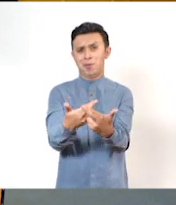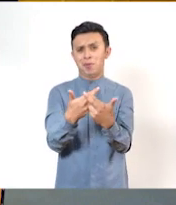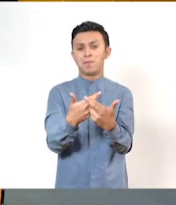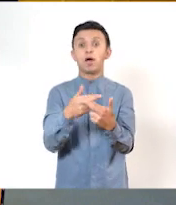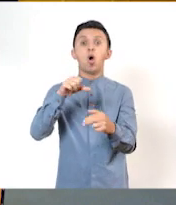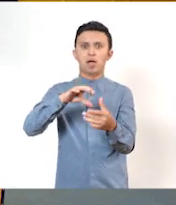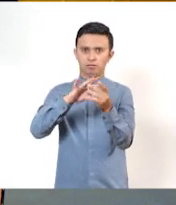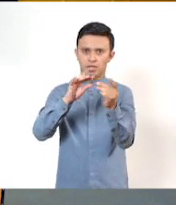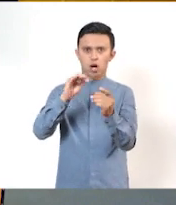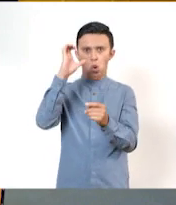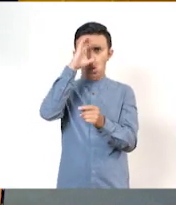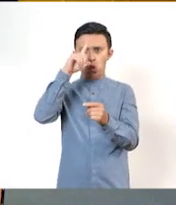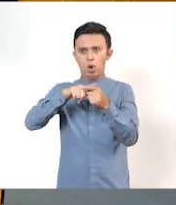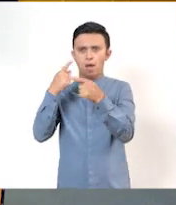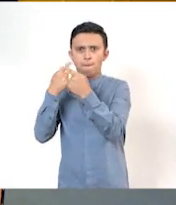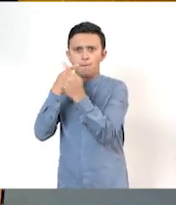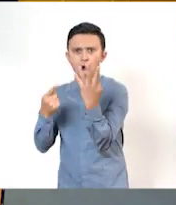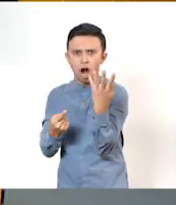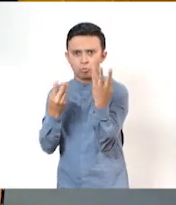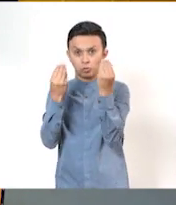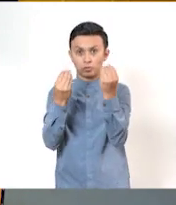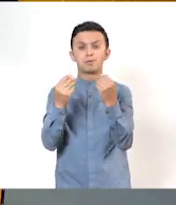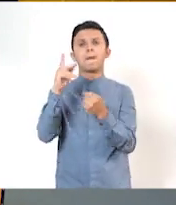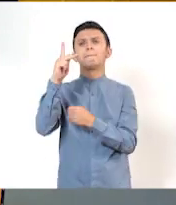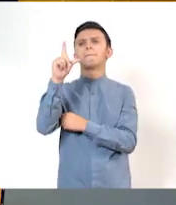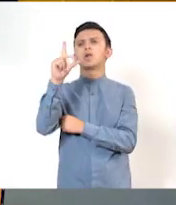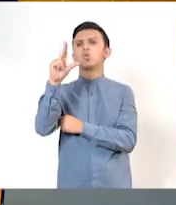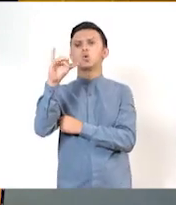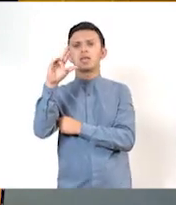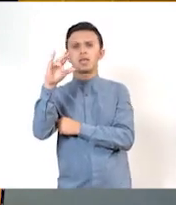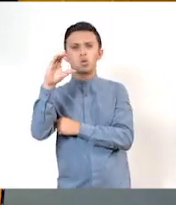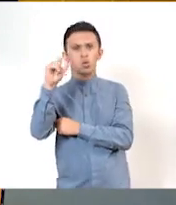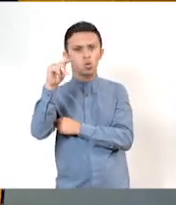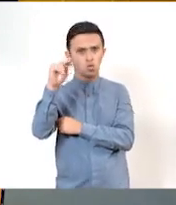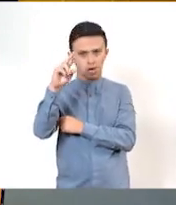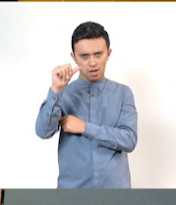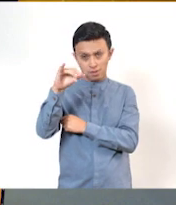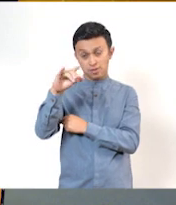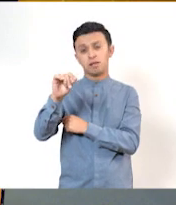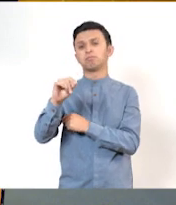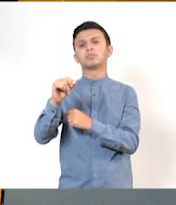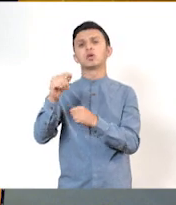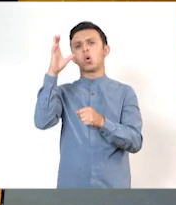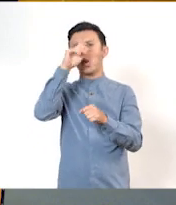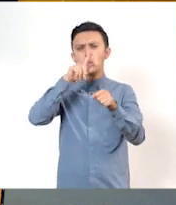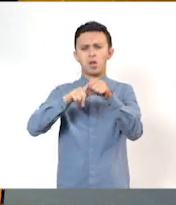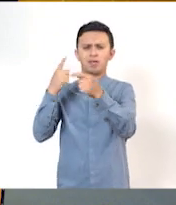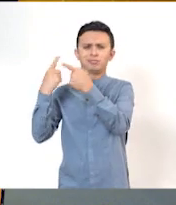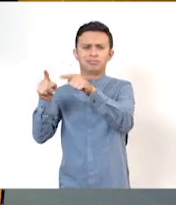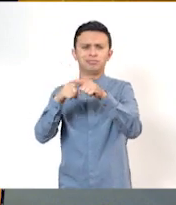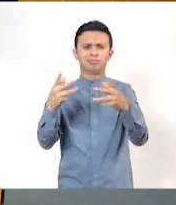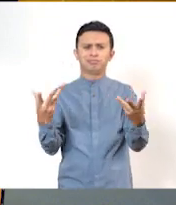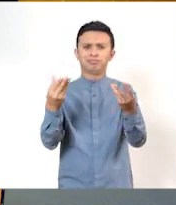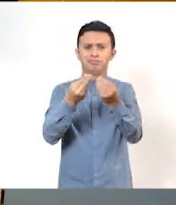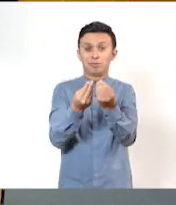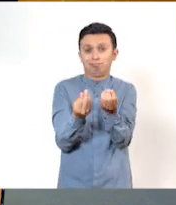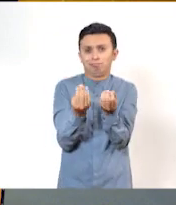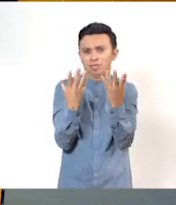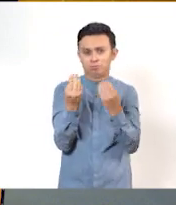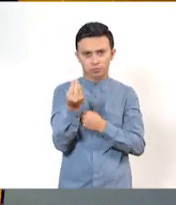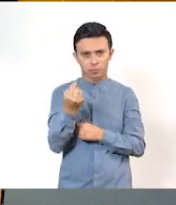pluriculturalidad. Pluriculturalidad, me encanta esa palabra y más su significado. Bueno, pues para ello me gustaría que comenzáramos